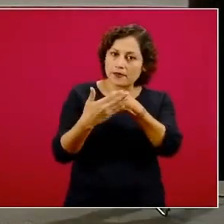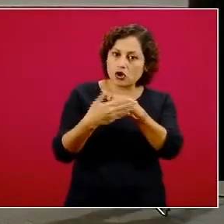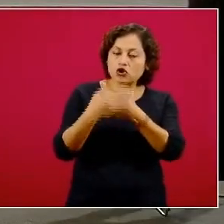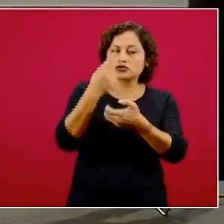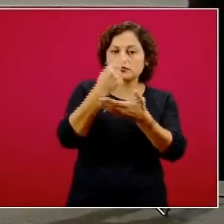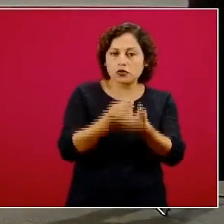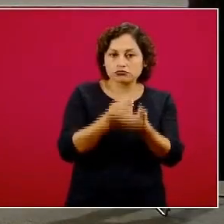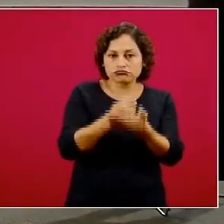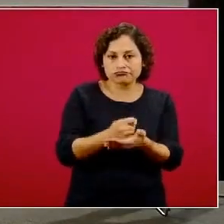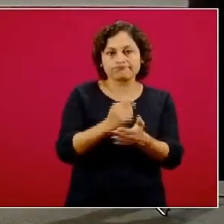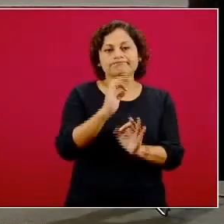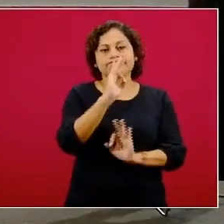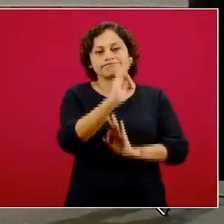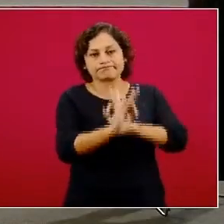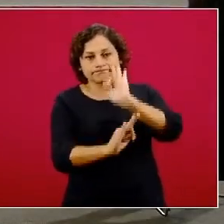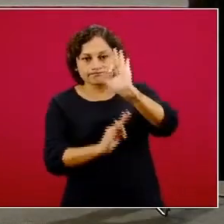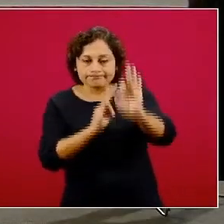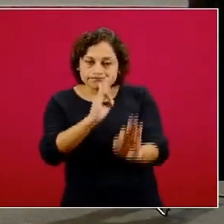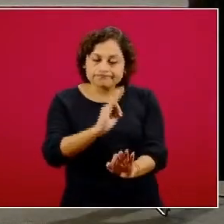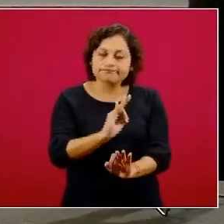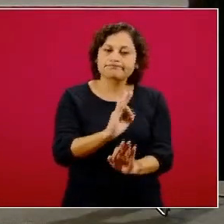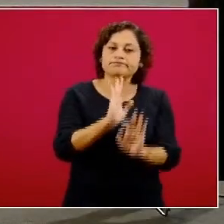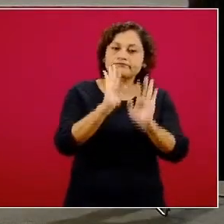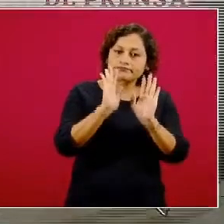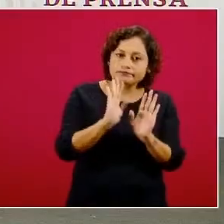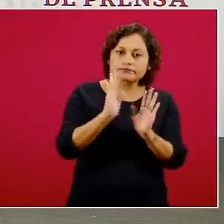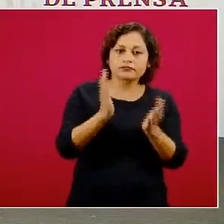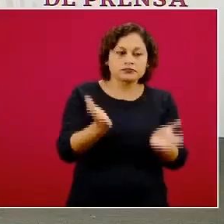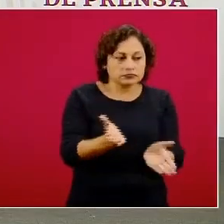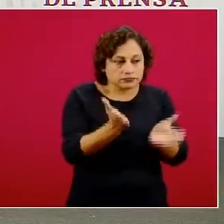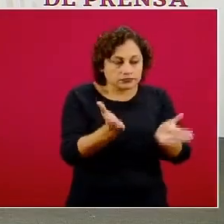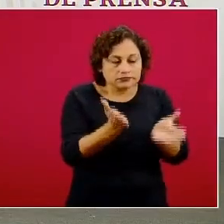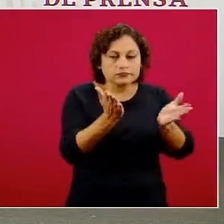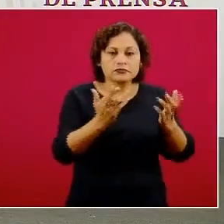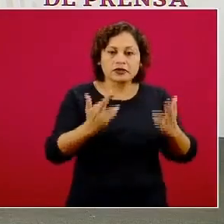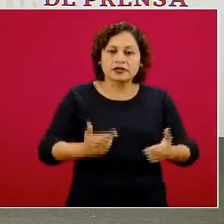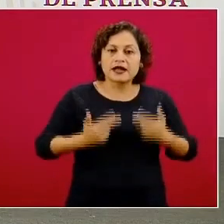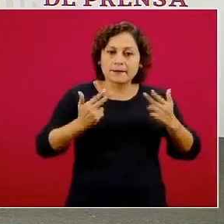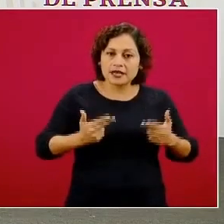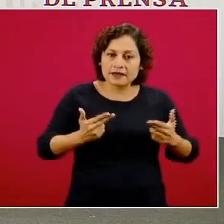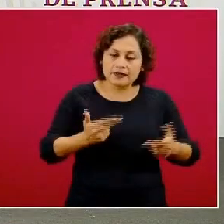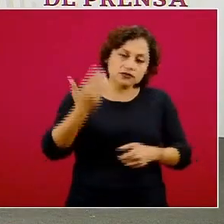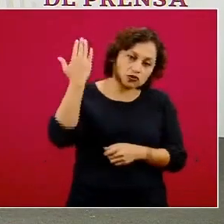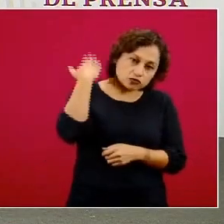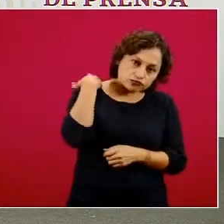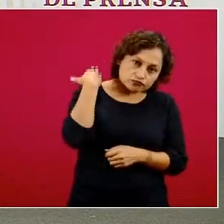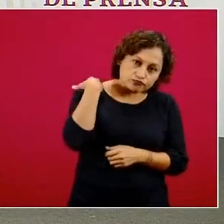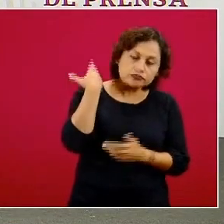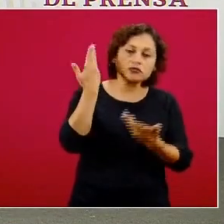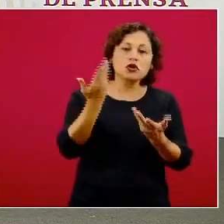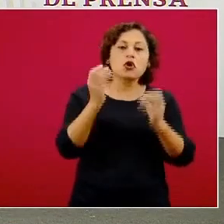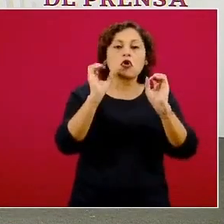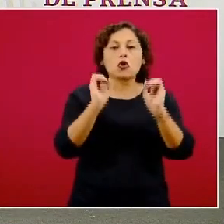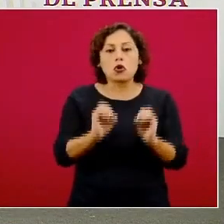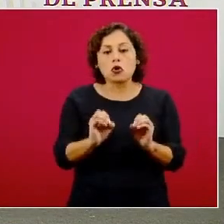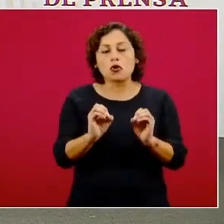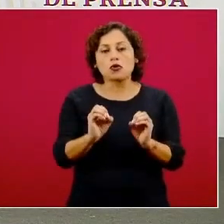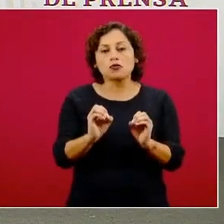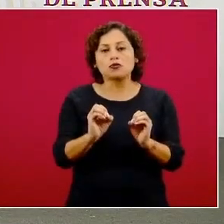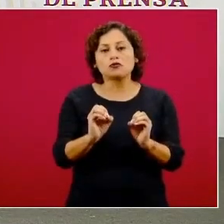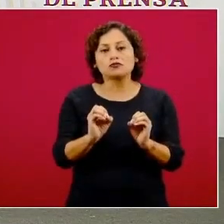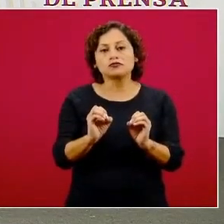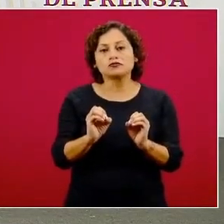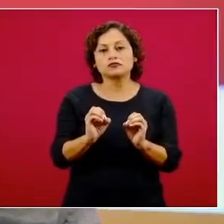de algún tipo de terapia de rehabilitación pulmonar, por lo que me parece que ya